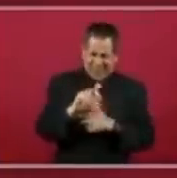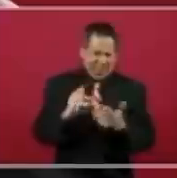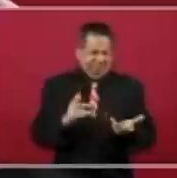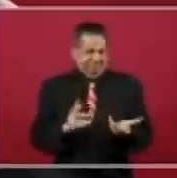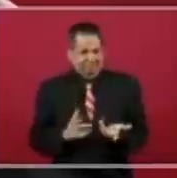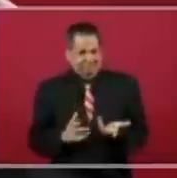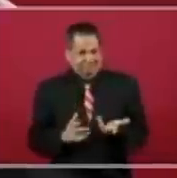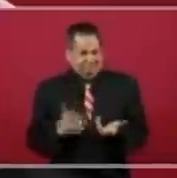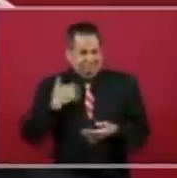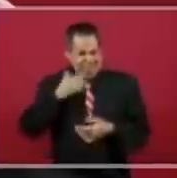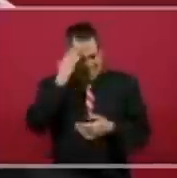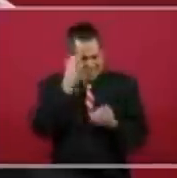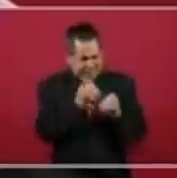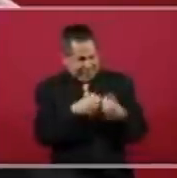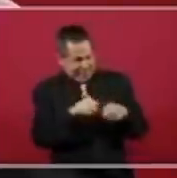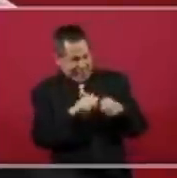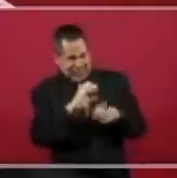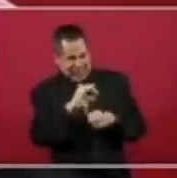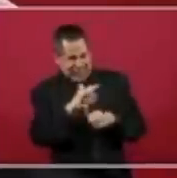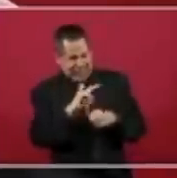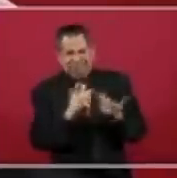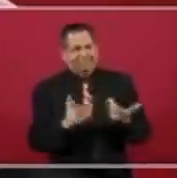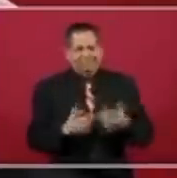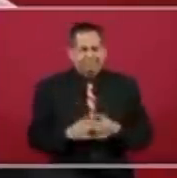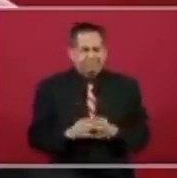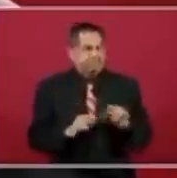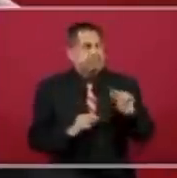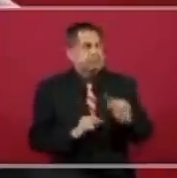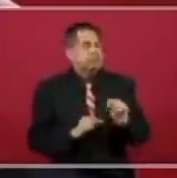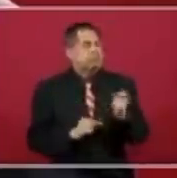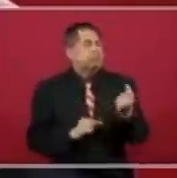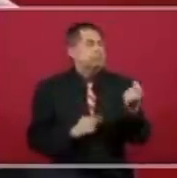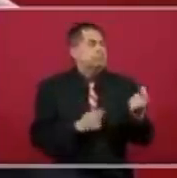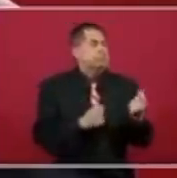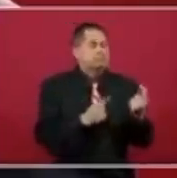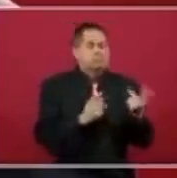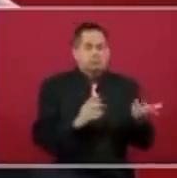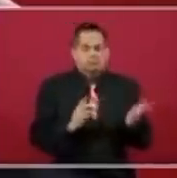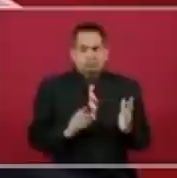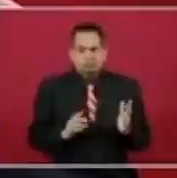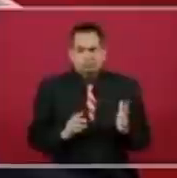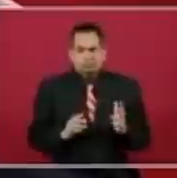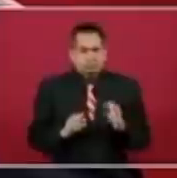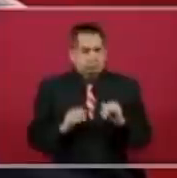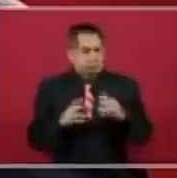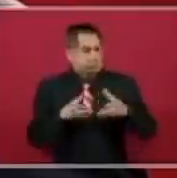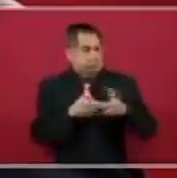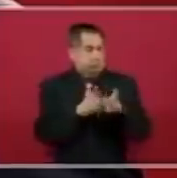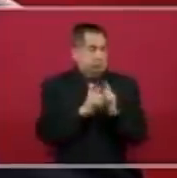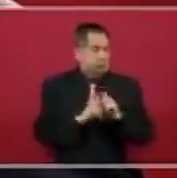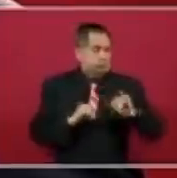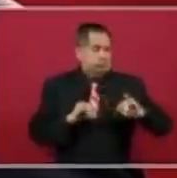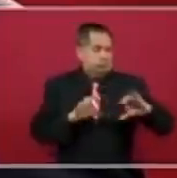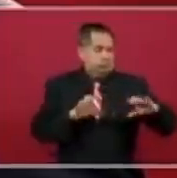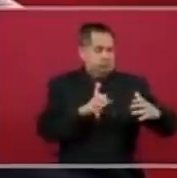gente de la sociedad civil, de veras, muy pocos, de izquierda.